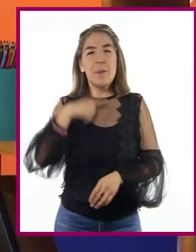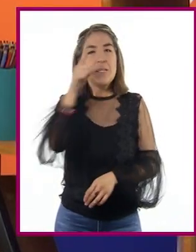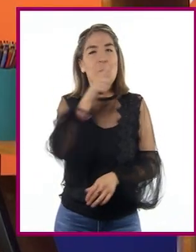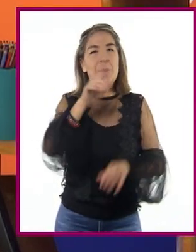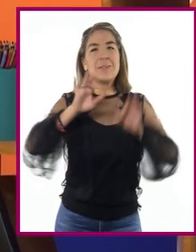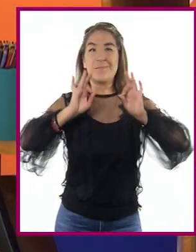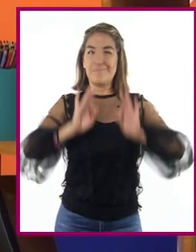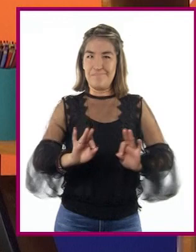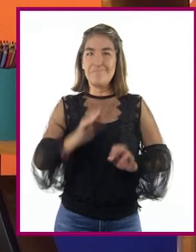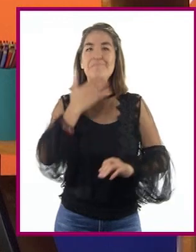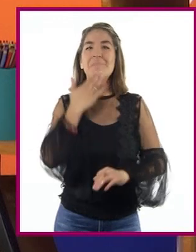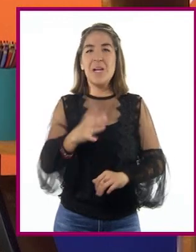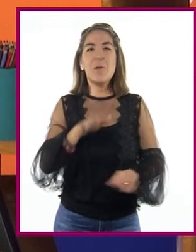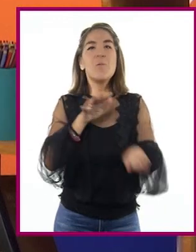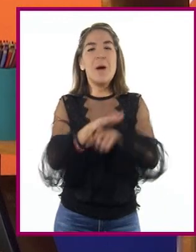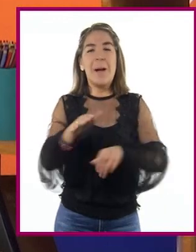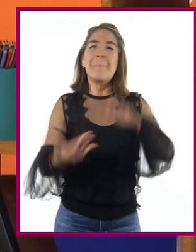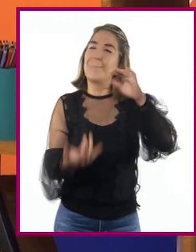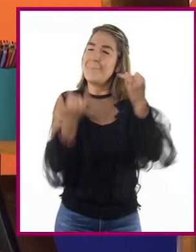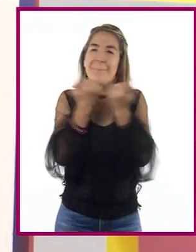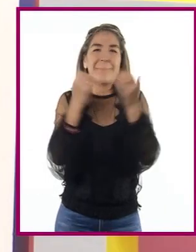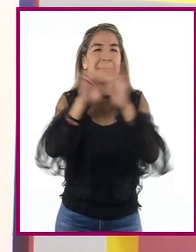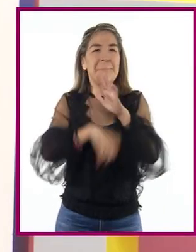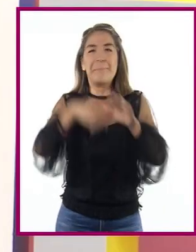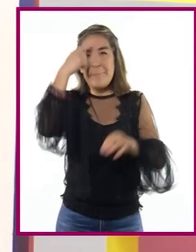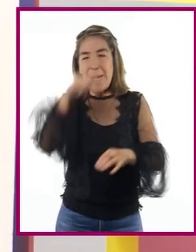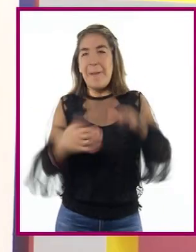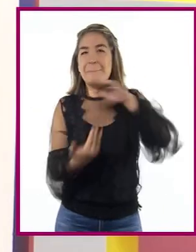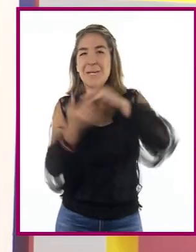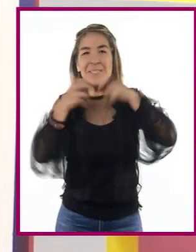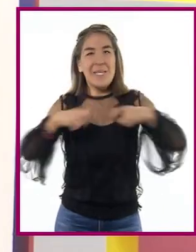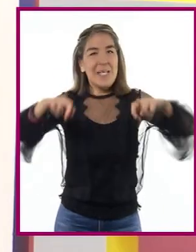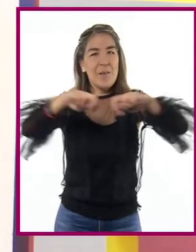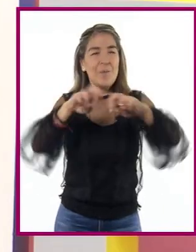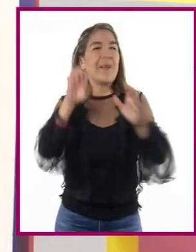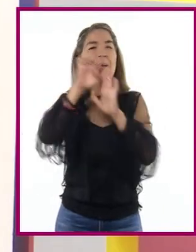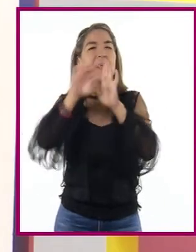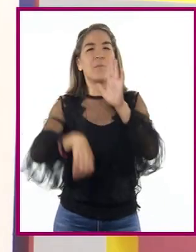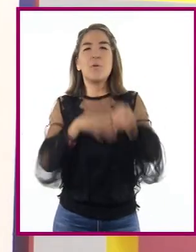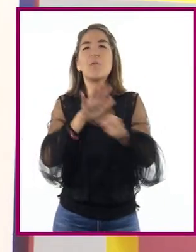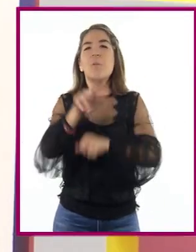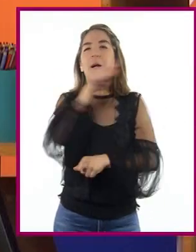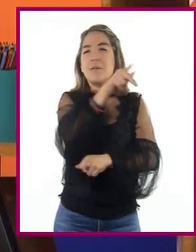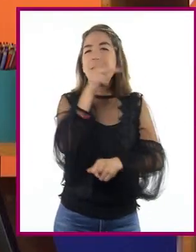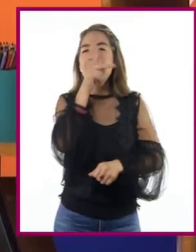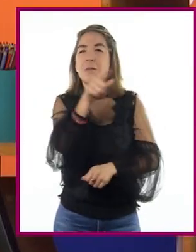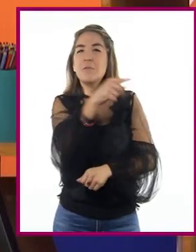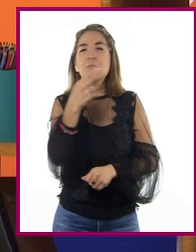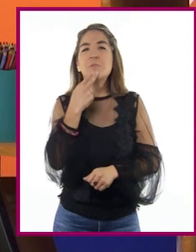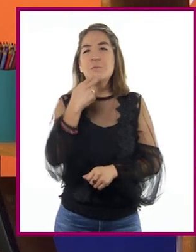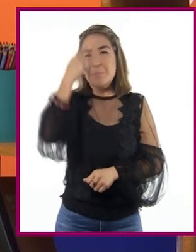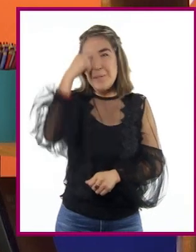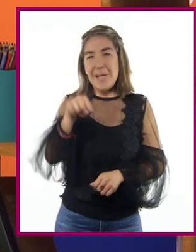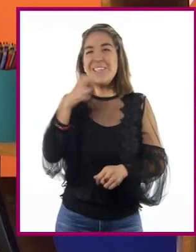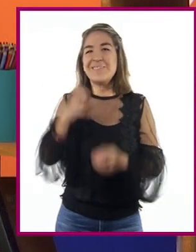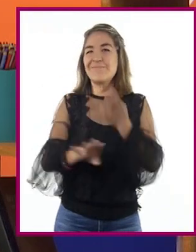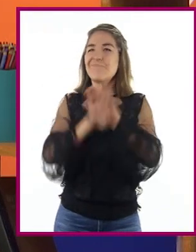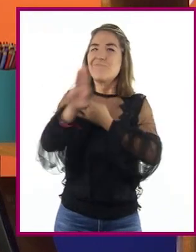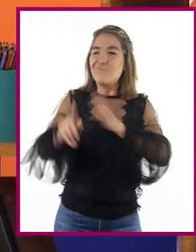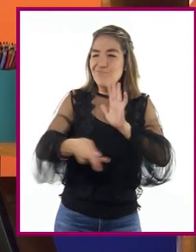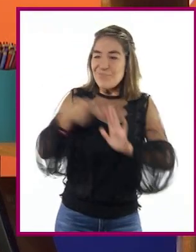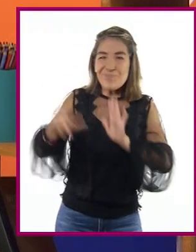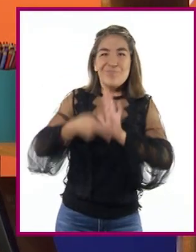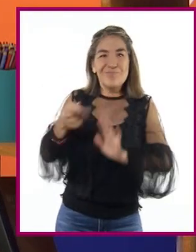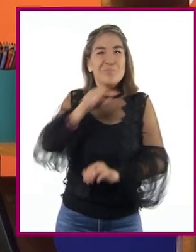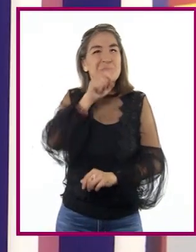formal, como en una mesa redonda. Por ejemplo, ¿qué palabras pueden usarse para evitar la